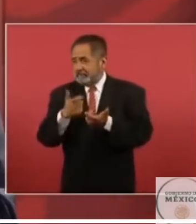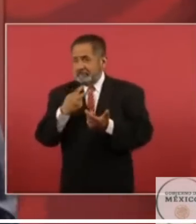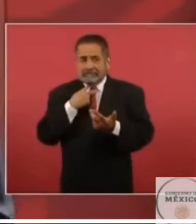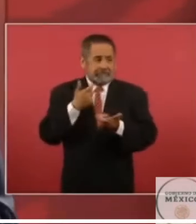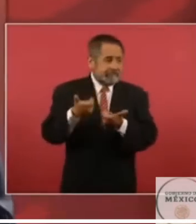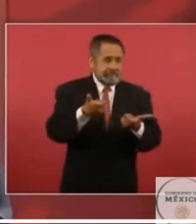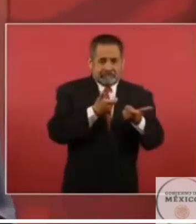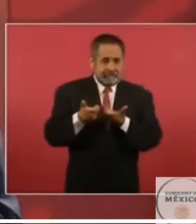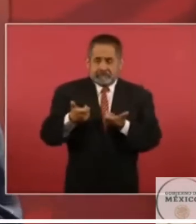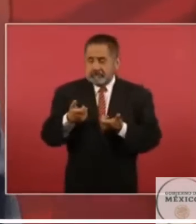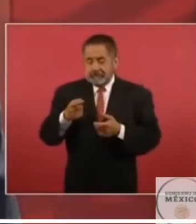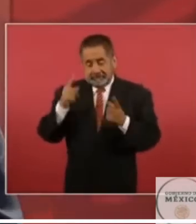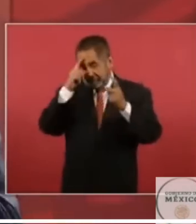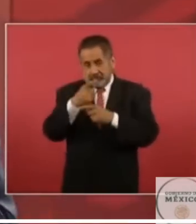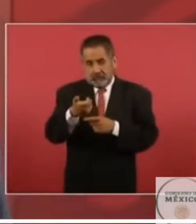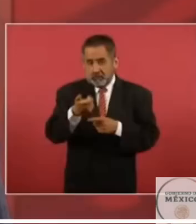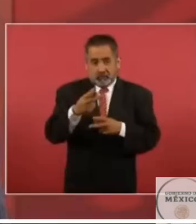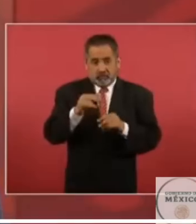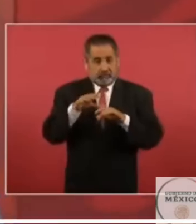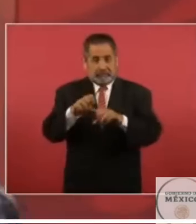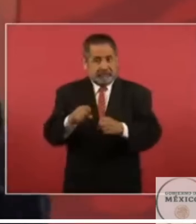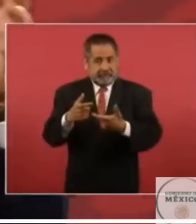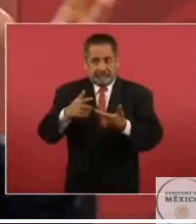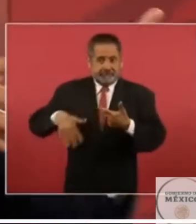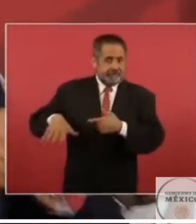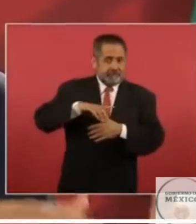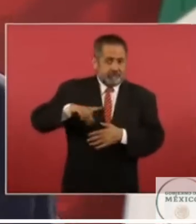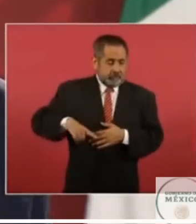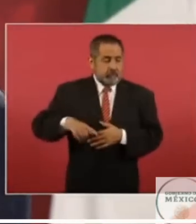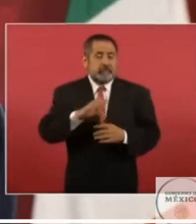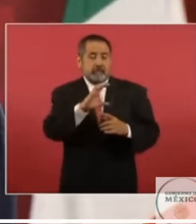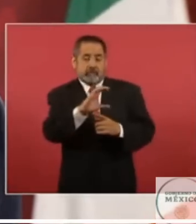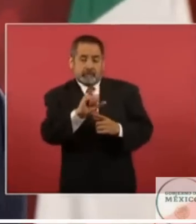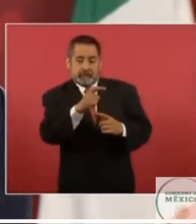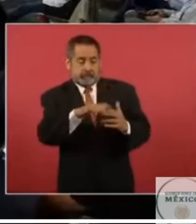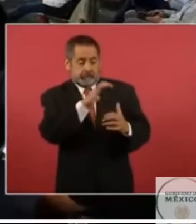una crisis económica financiera que se dio cuando termina Salinas